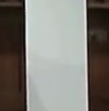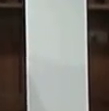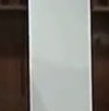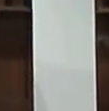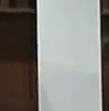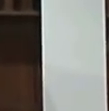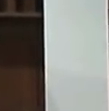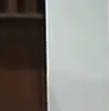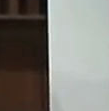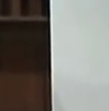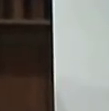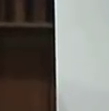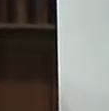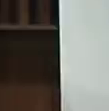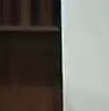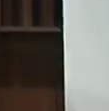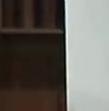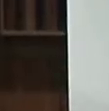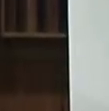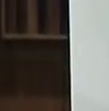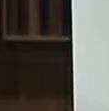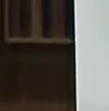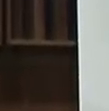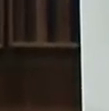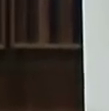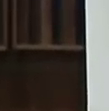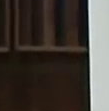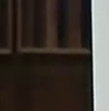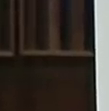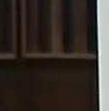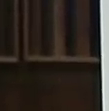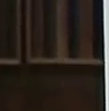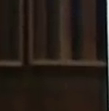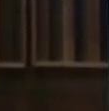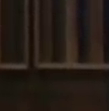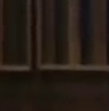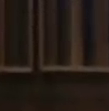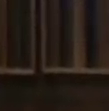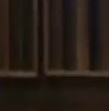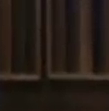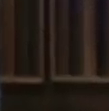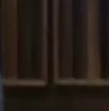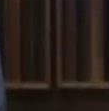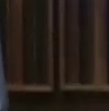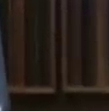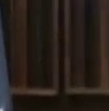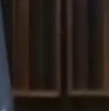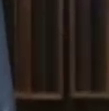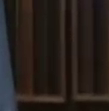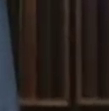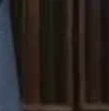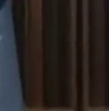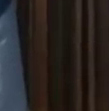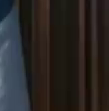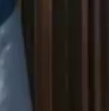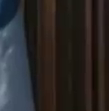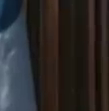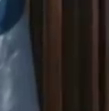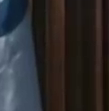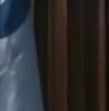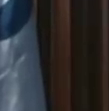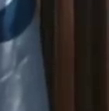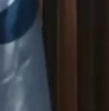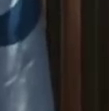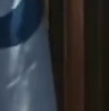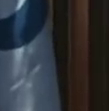día de hoy como titular del ministerio público música me alarmé